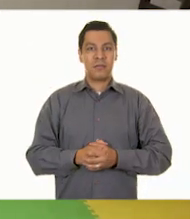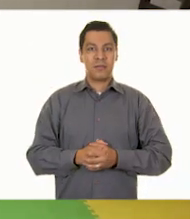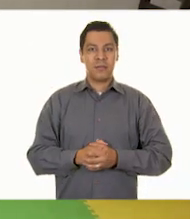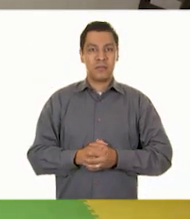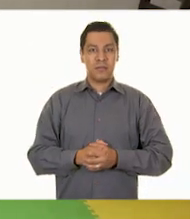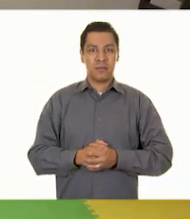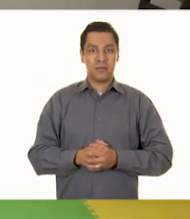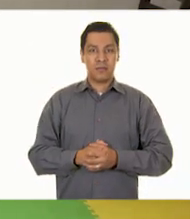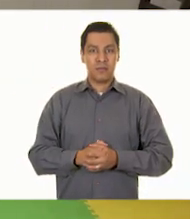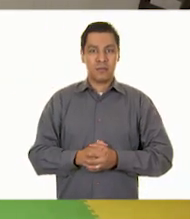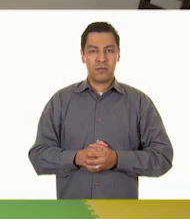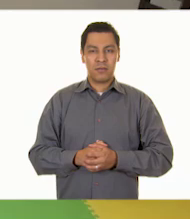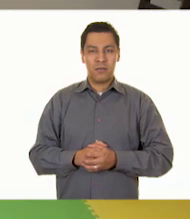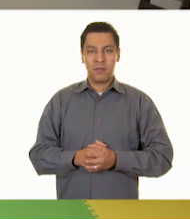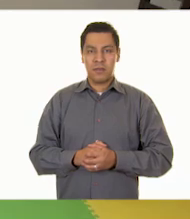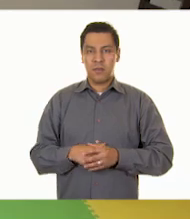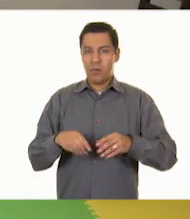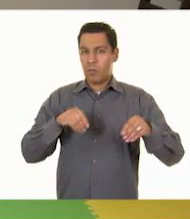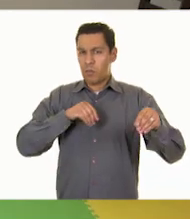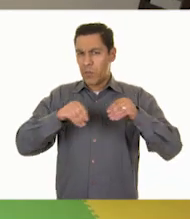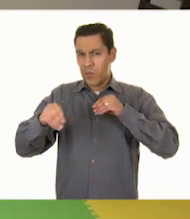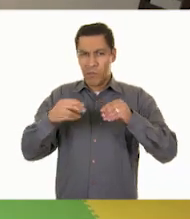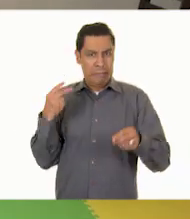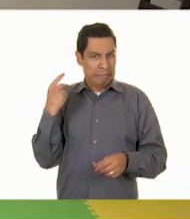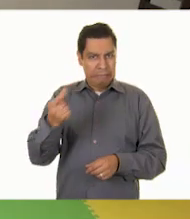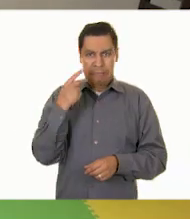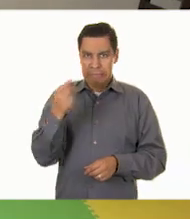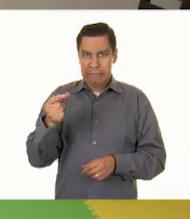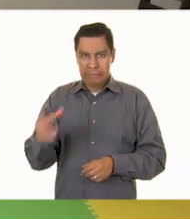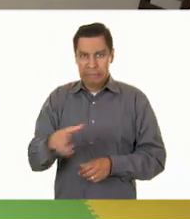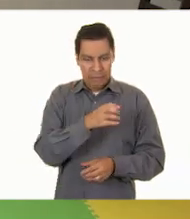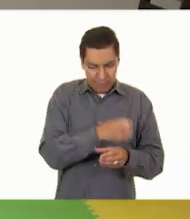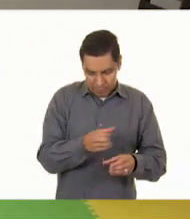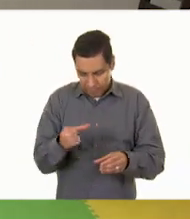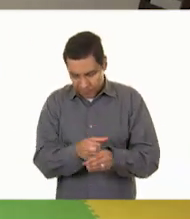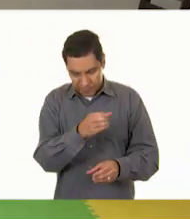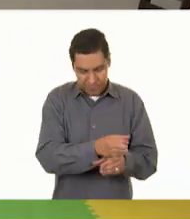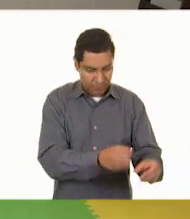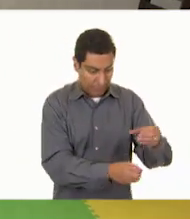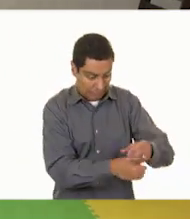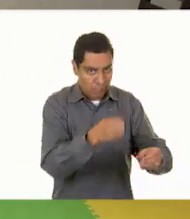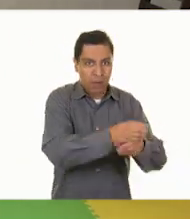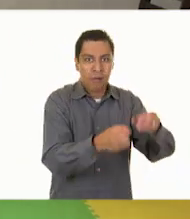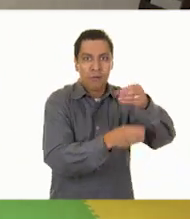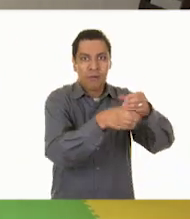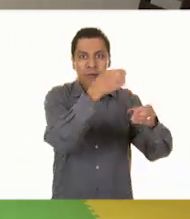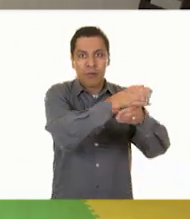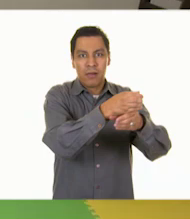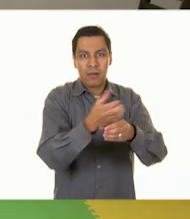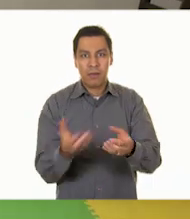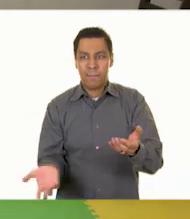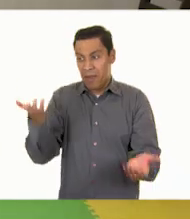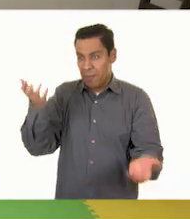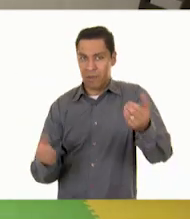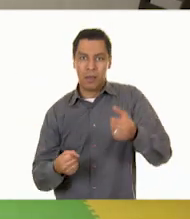trata de moverte lo más rápido posible controlando tu globo y formando tu torre